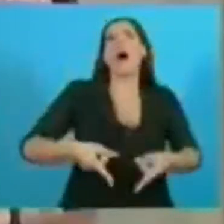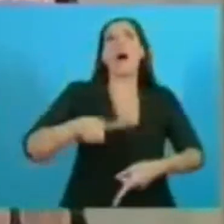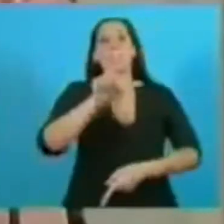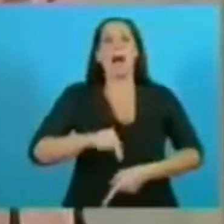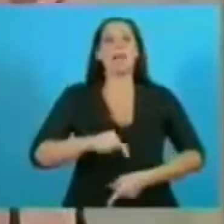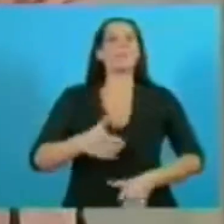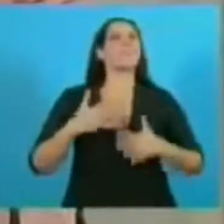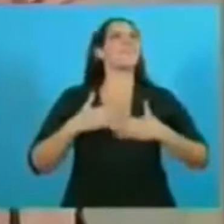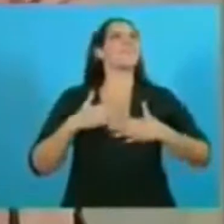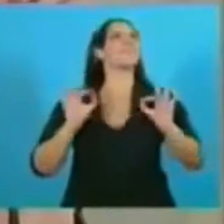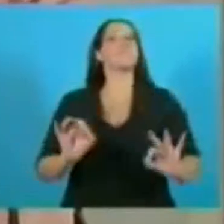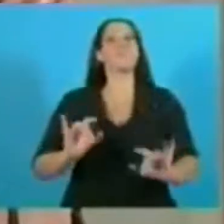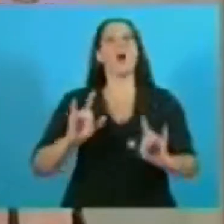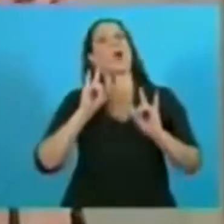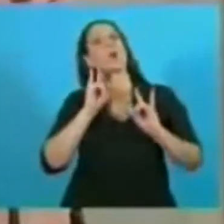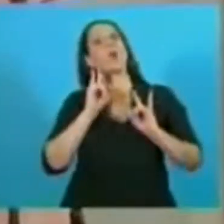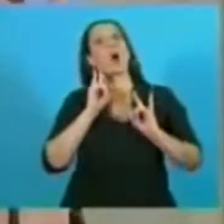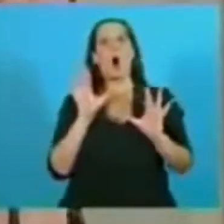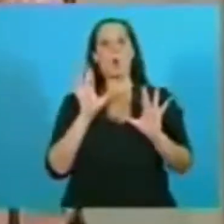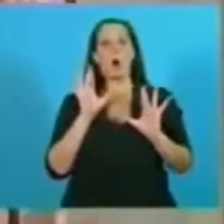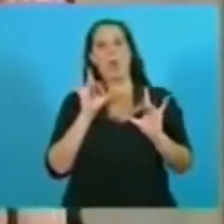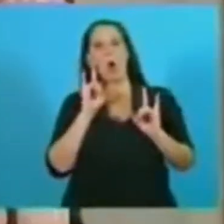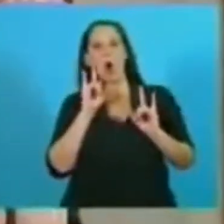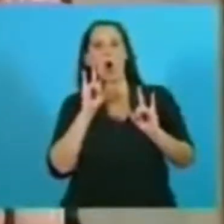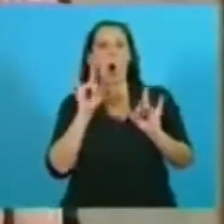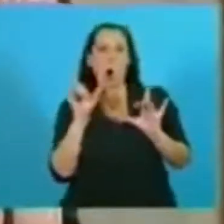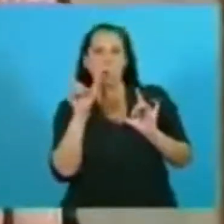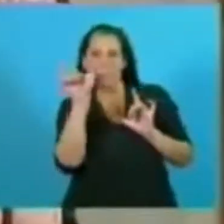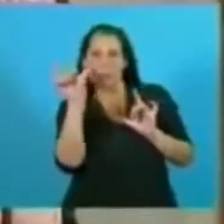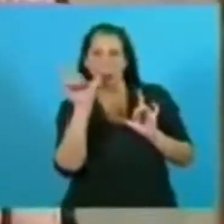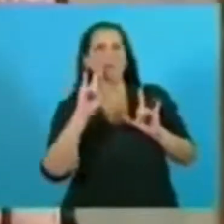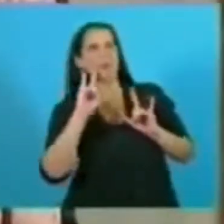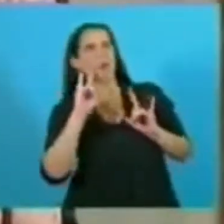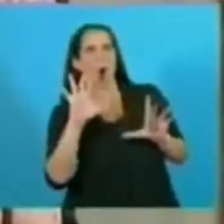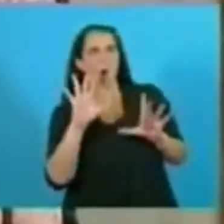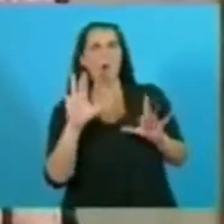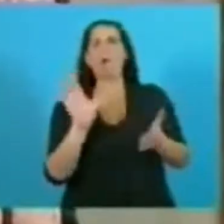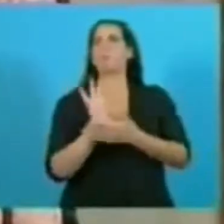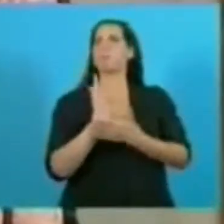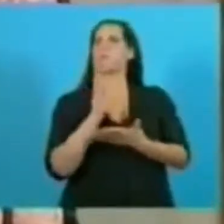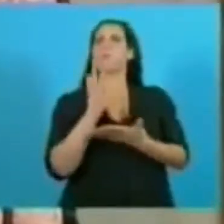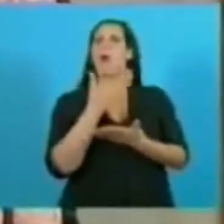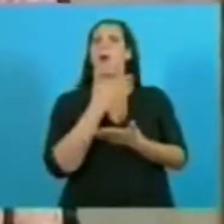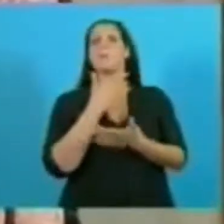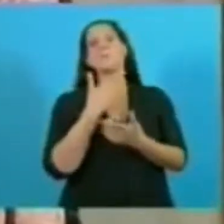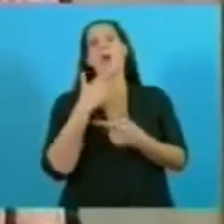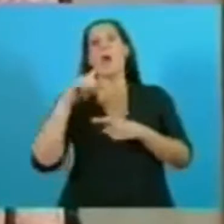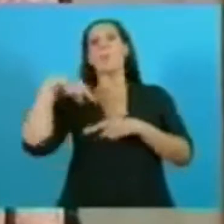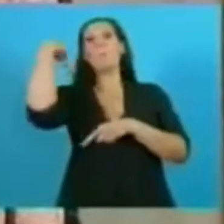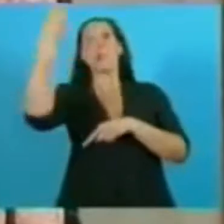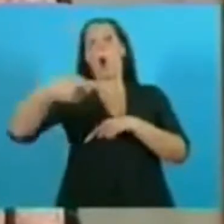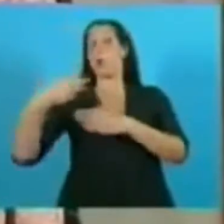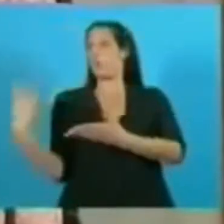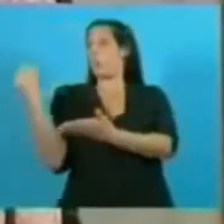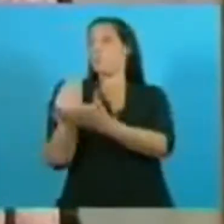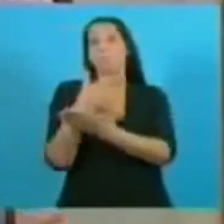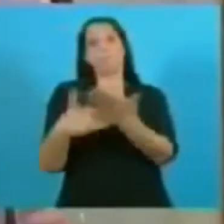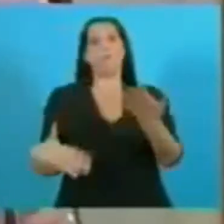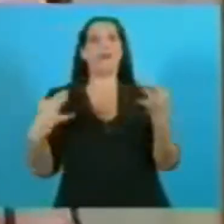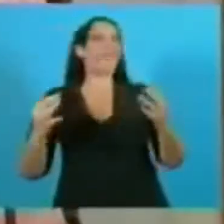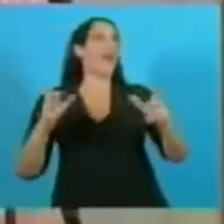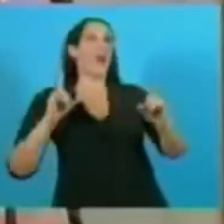cómodo, cómodo, escuchen esta palabra, cómodo de gobernar a quienes deban sucederlo tras elecciones de